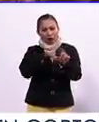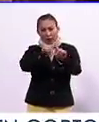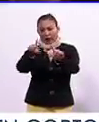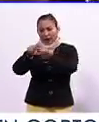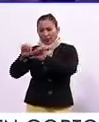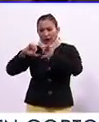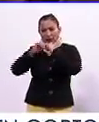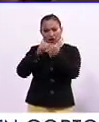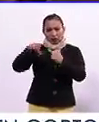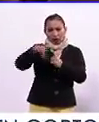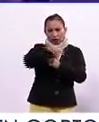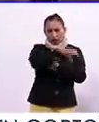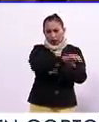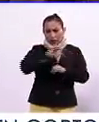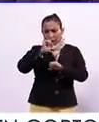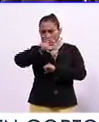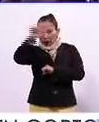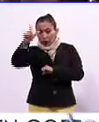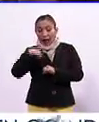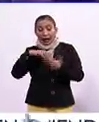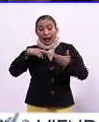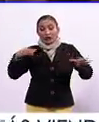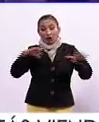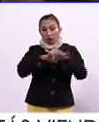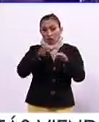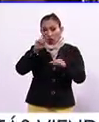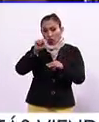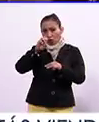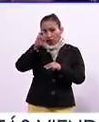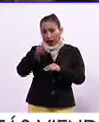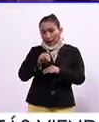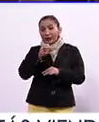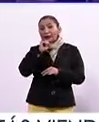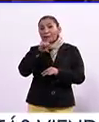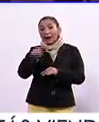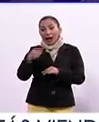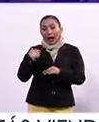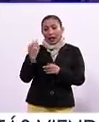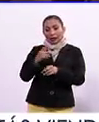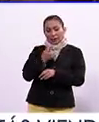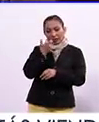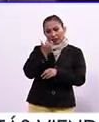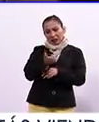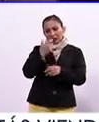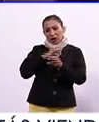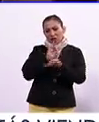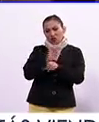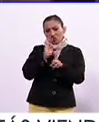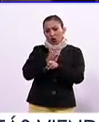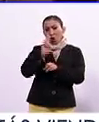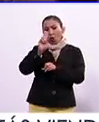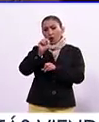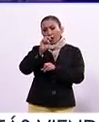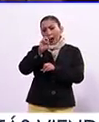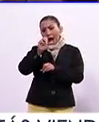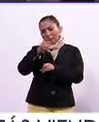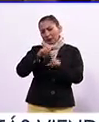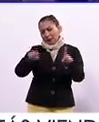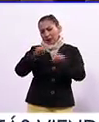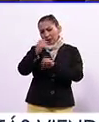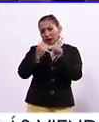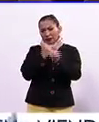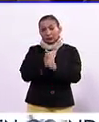diversas asociaciones profesionales vinculadas con la UNAM, además de que fue tesorero de la universidad durante diversos